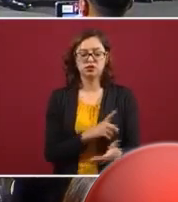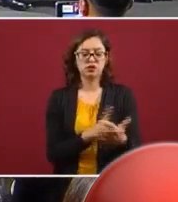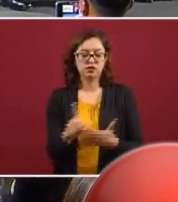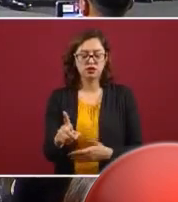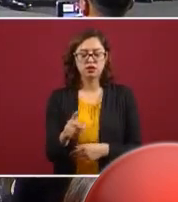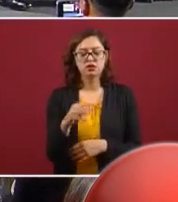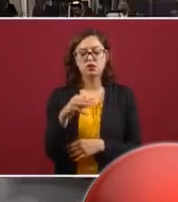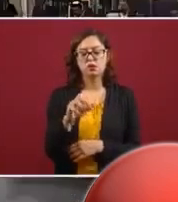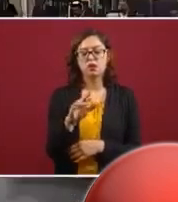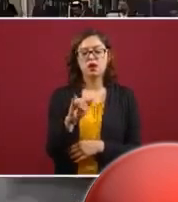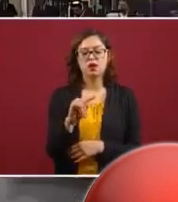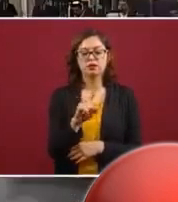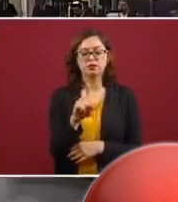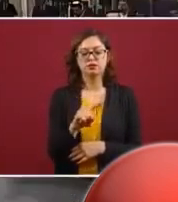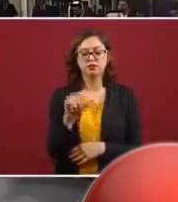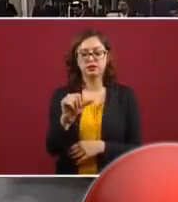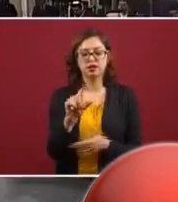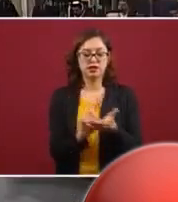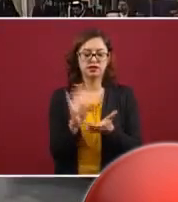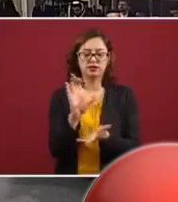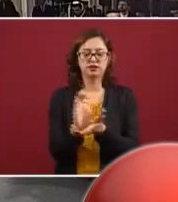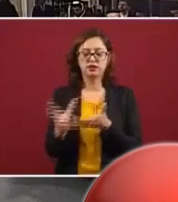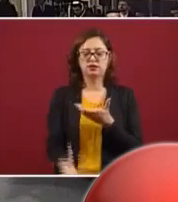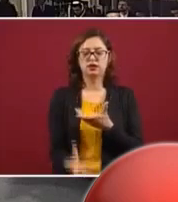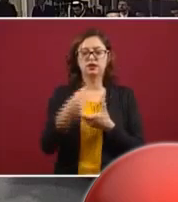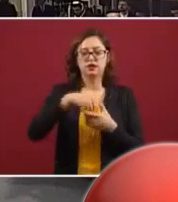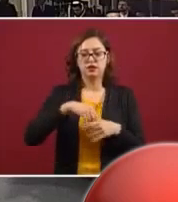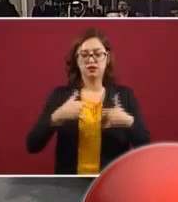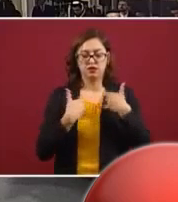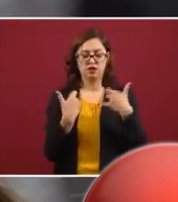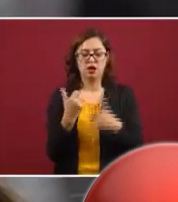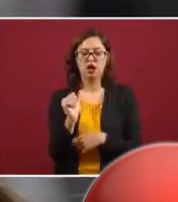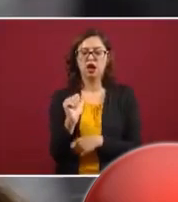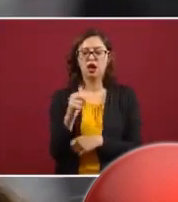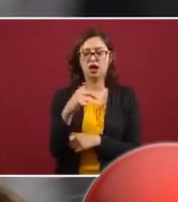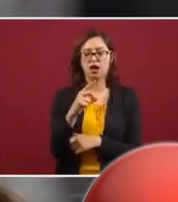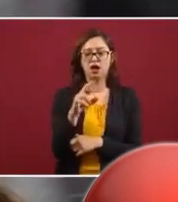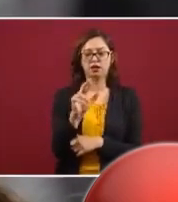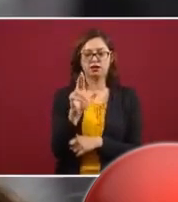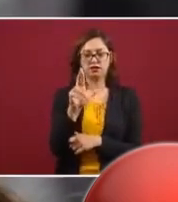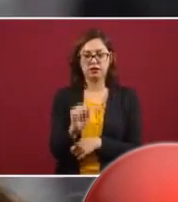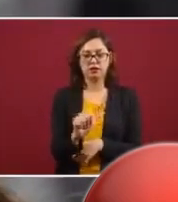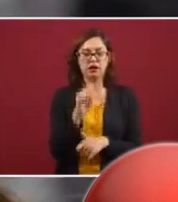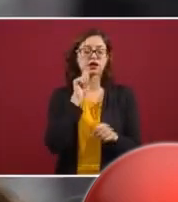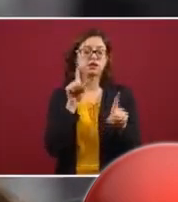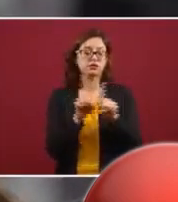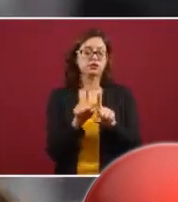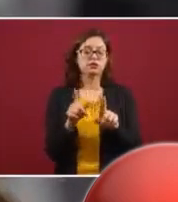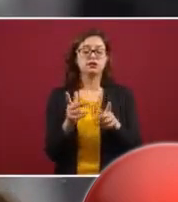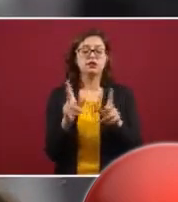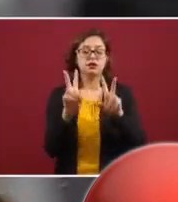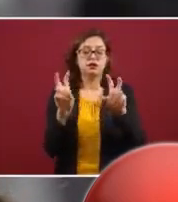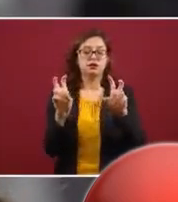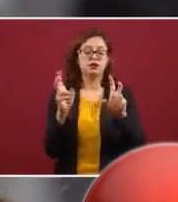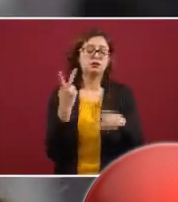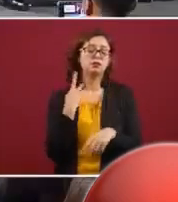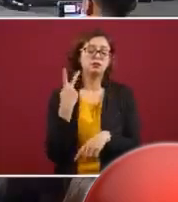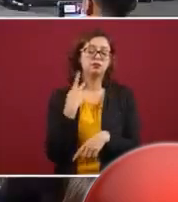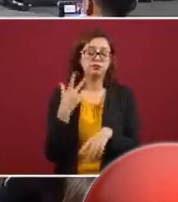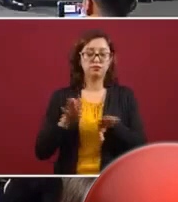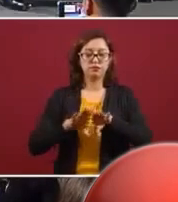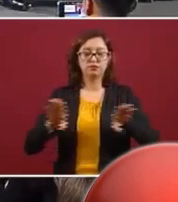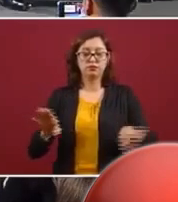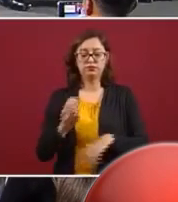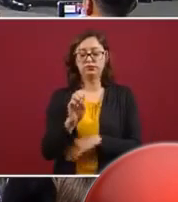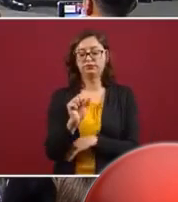Maritza Suárez González, discapacidad e integración está la joven Andrea Flores Ruiz y en aportación a la cultura política y la democracia